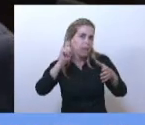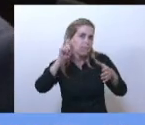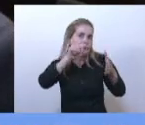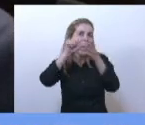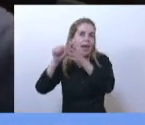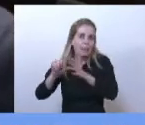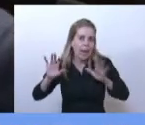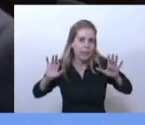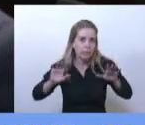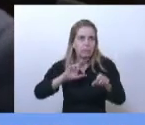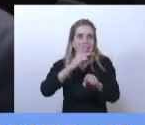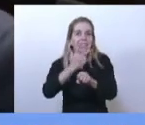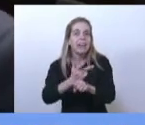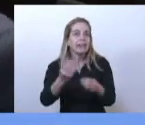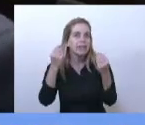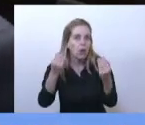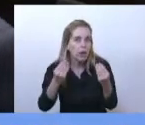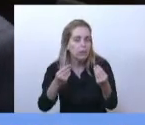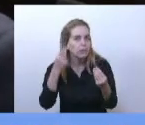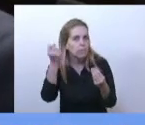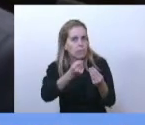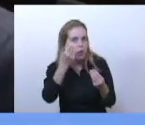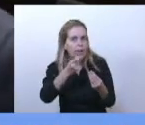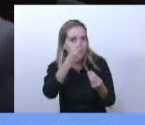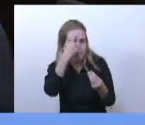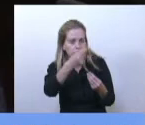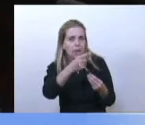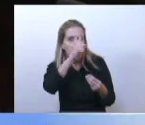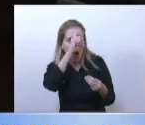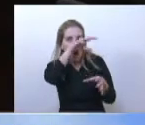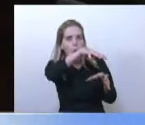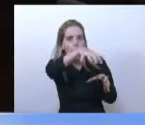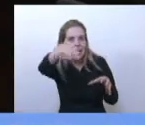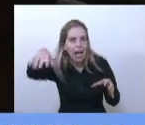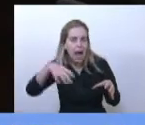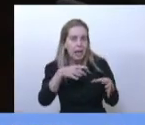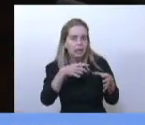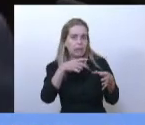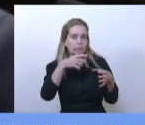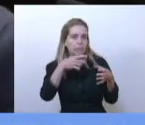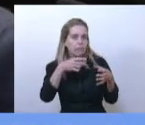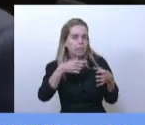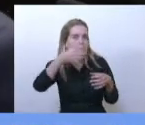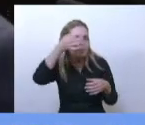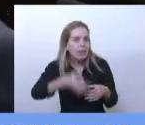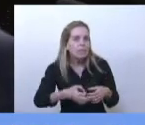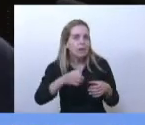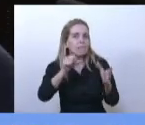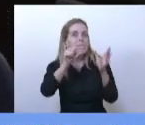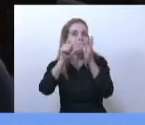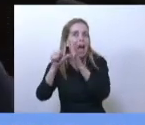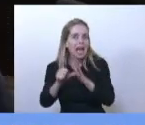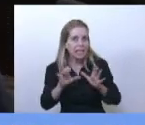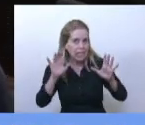en tercer lugar el fortalecimiento del sistema de salud particularmente en países donde tenían un gran